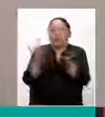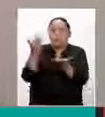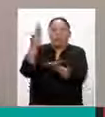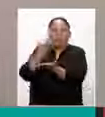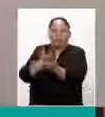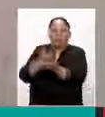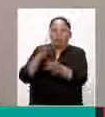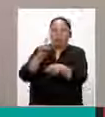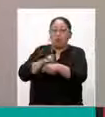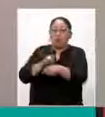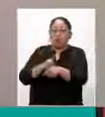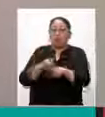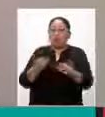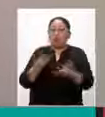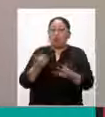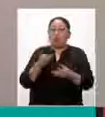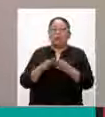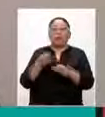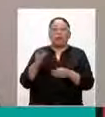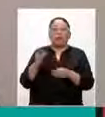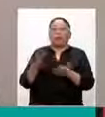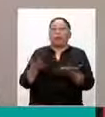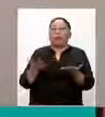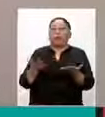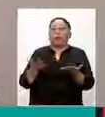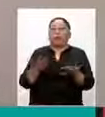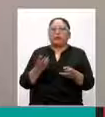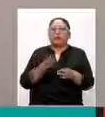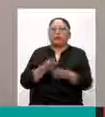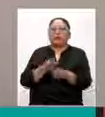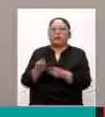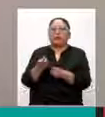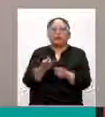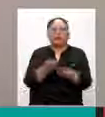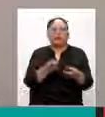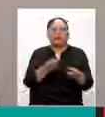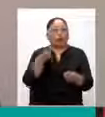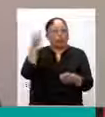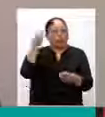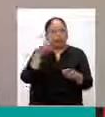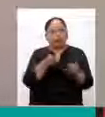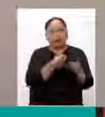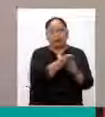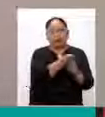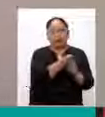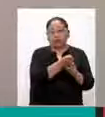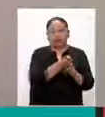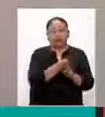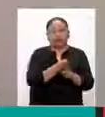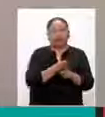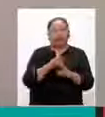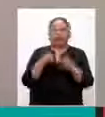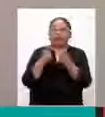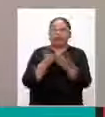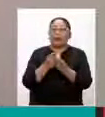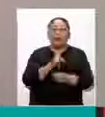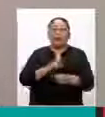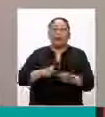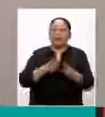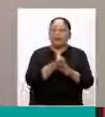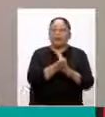de COVID-19 no va a tener otro afectado, no al gobierno, no al municipio y no al departamento. El afectado